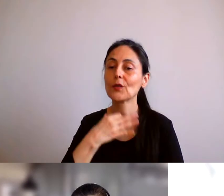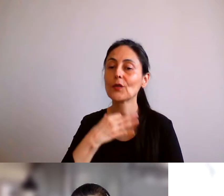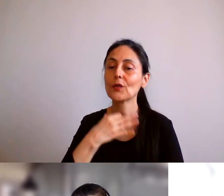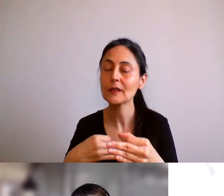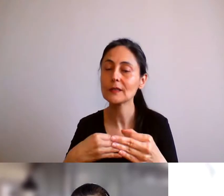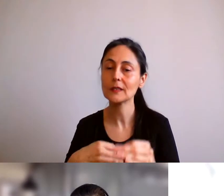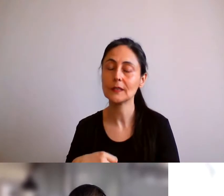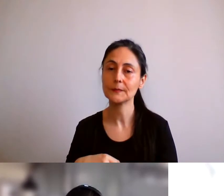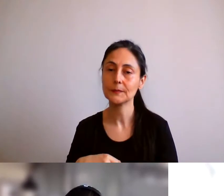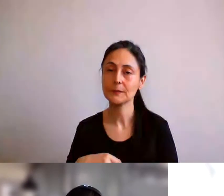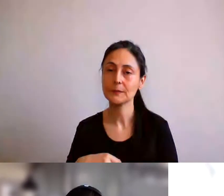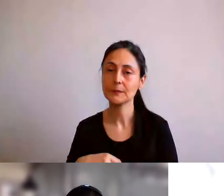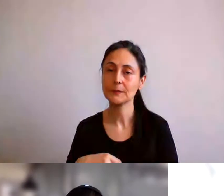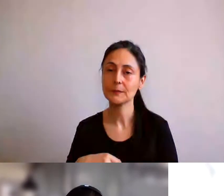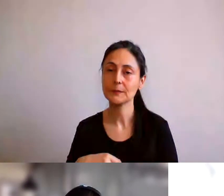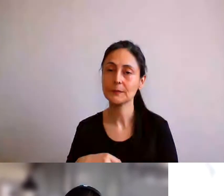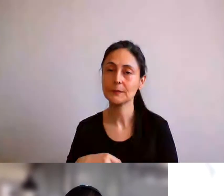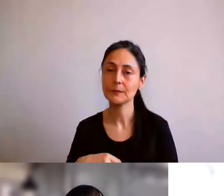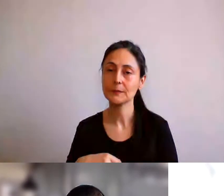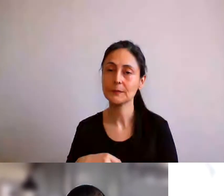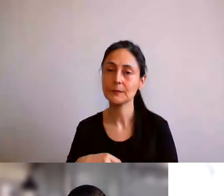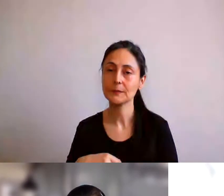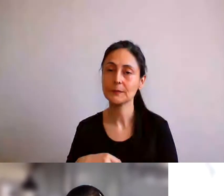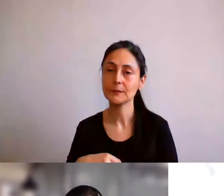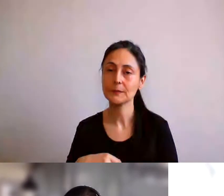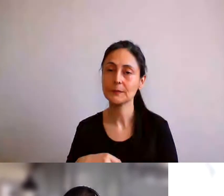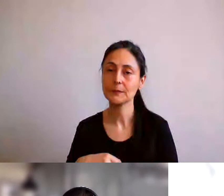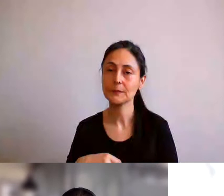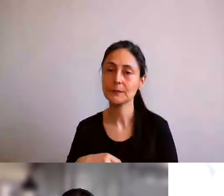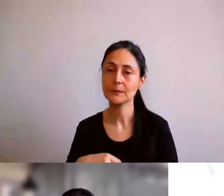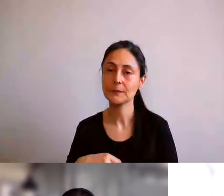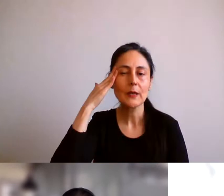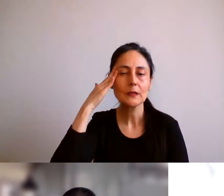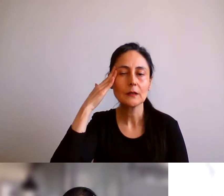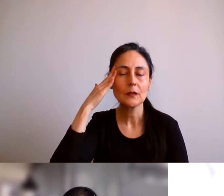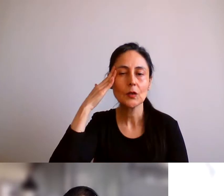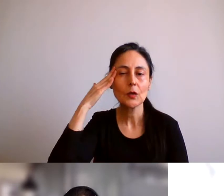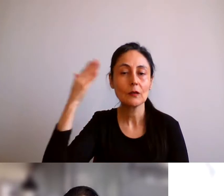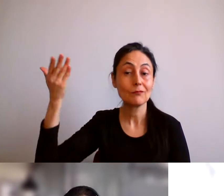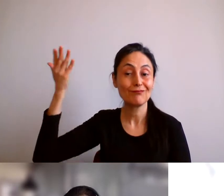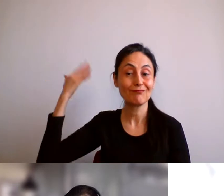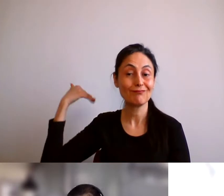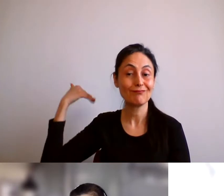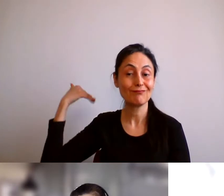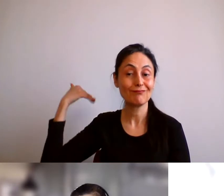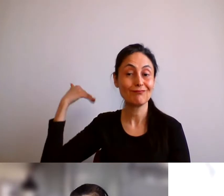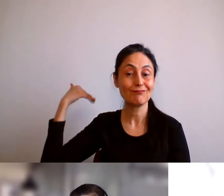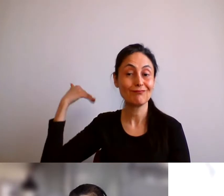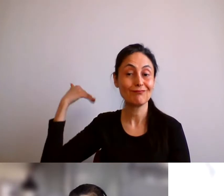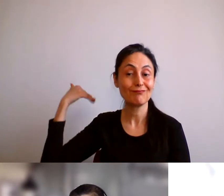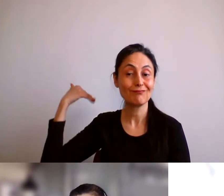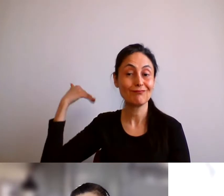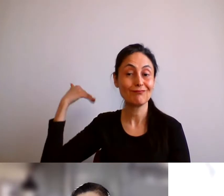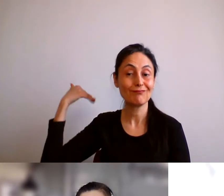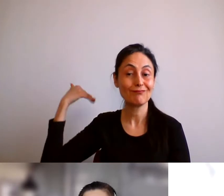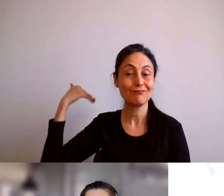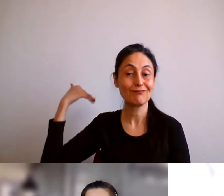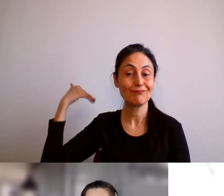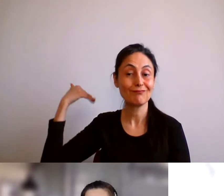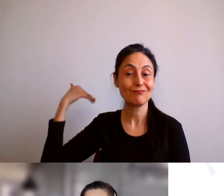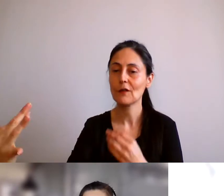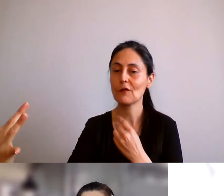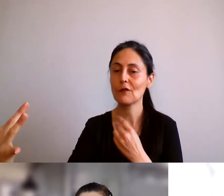también se me venían a la mente mientras hablaba Evelyn. Y quería partir hablando de cómo nos impactó, creo